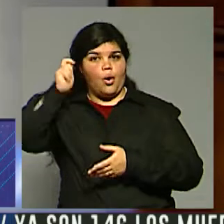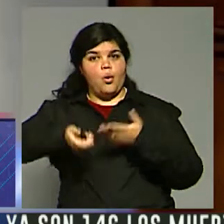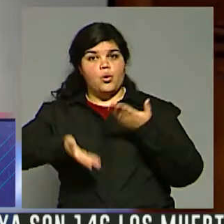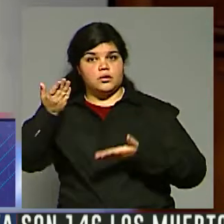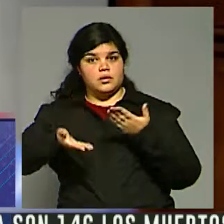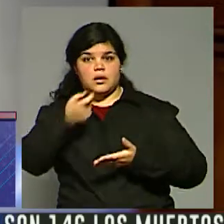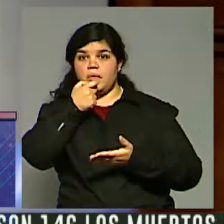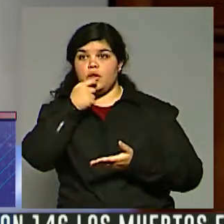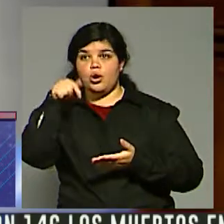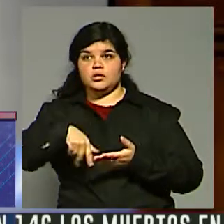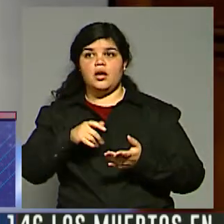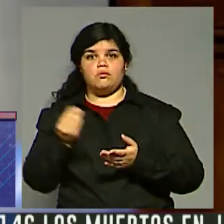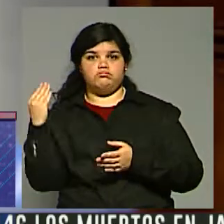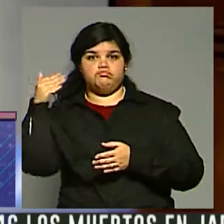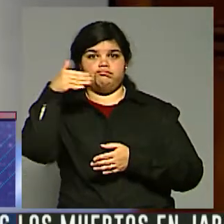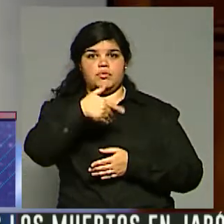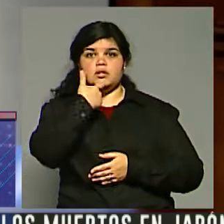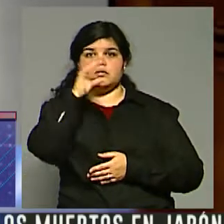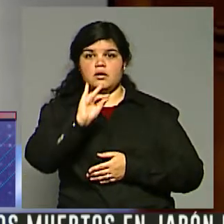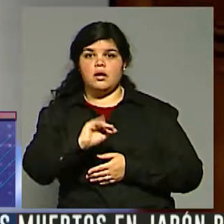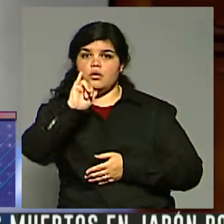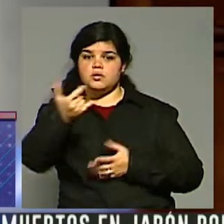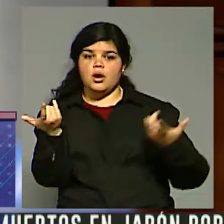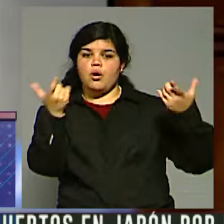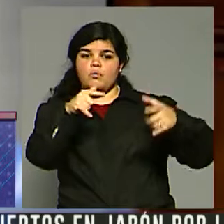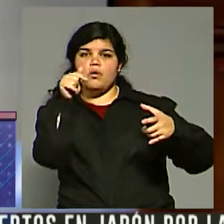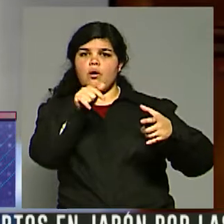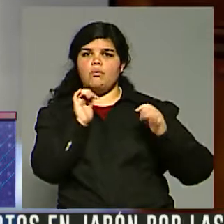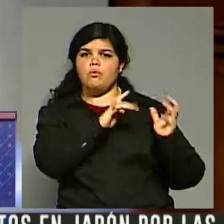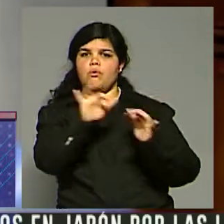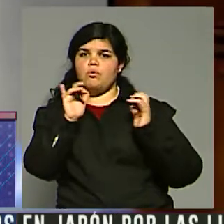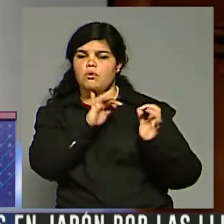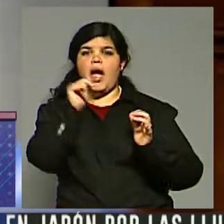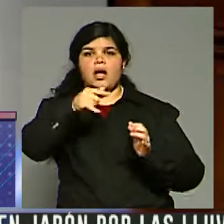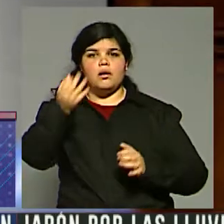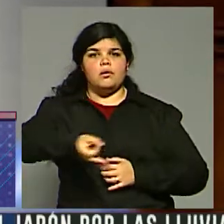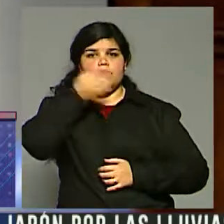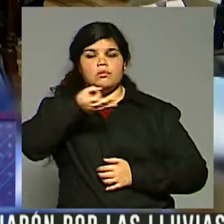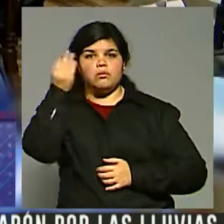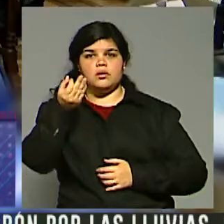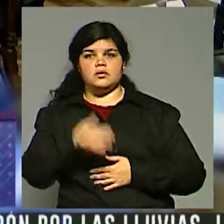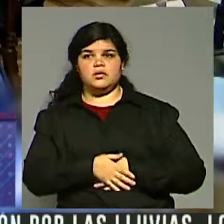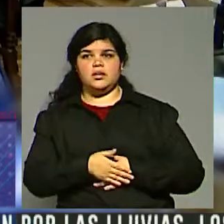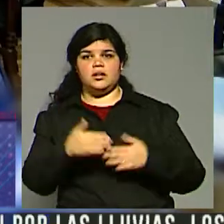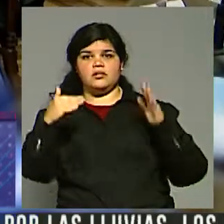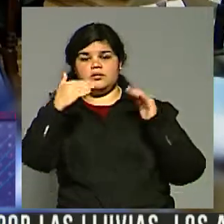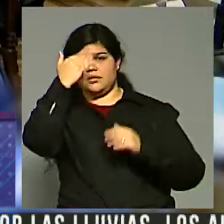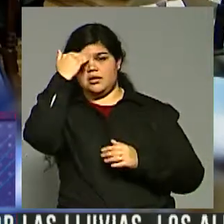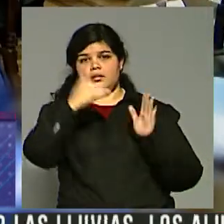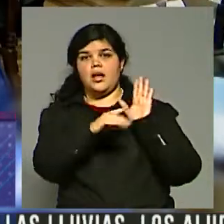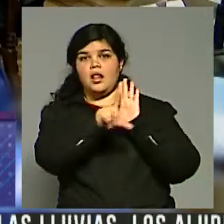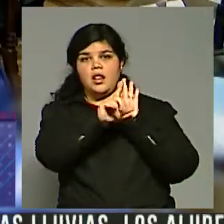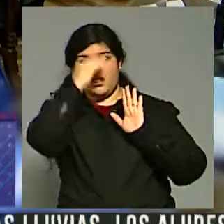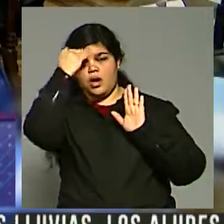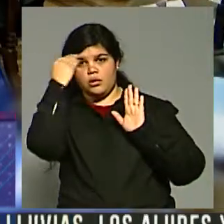al Senado para esta discusión en comisiones y habló sobre la constitucionalidad del proyecto de ley para la interrupción voluntaria